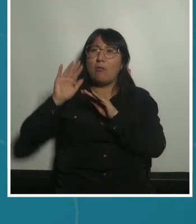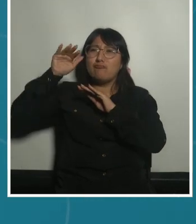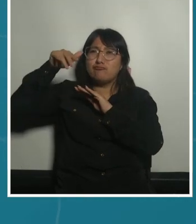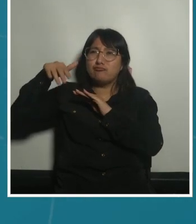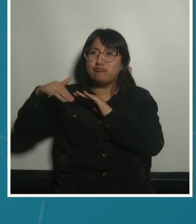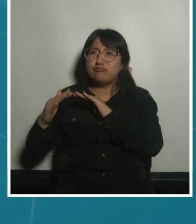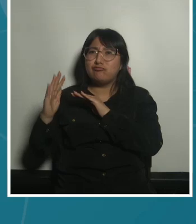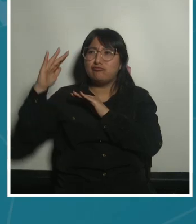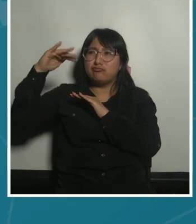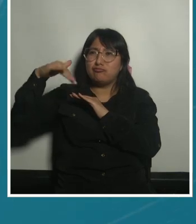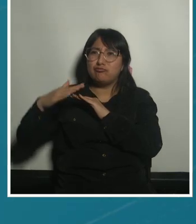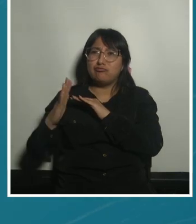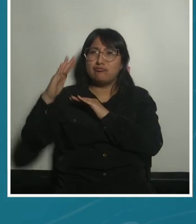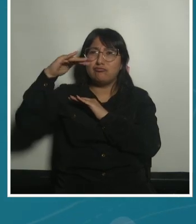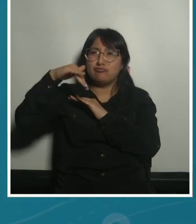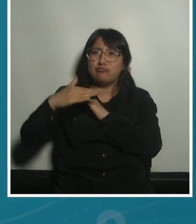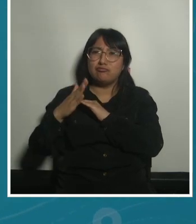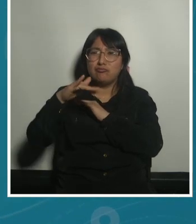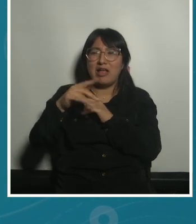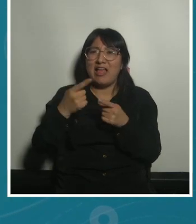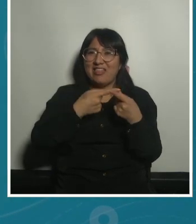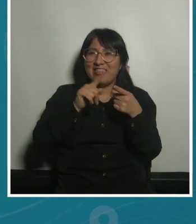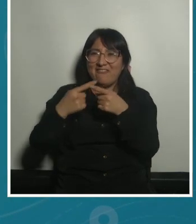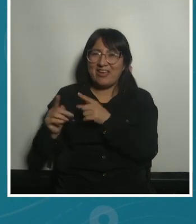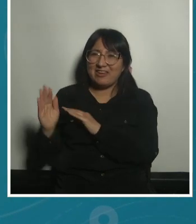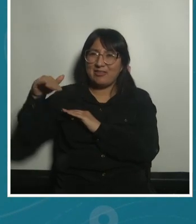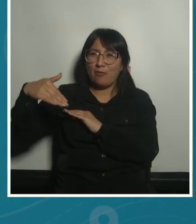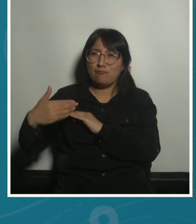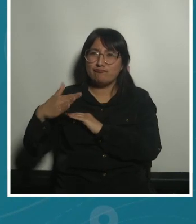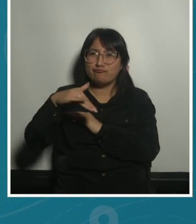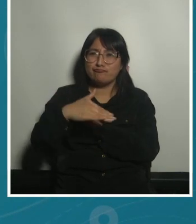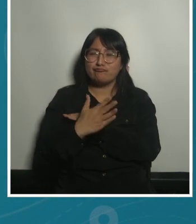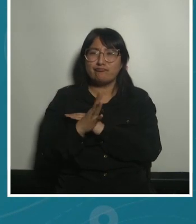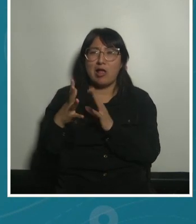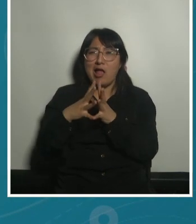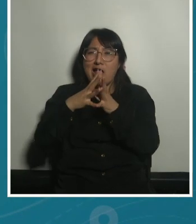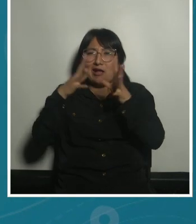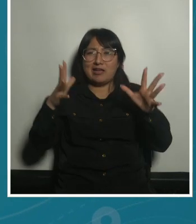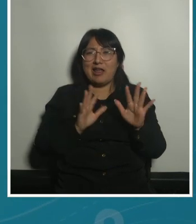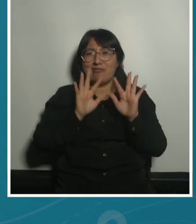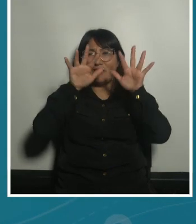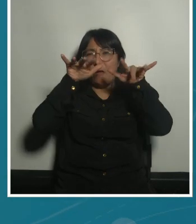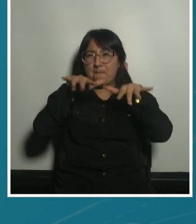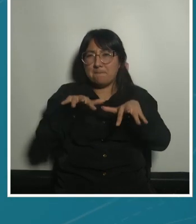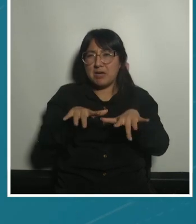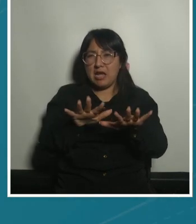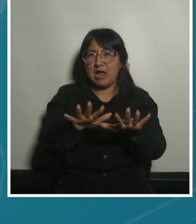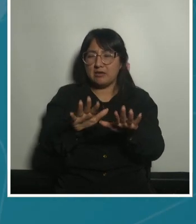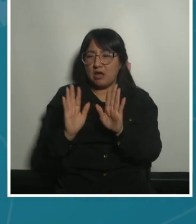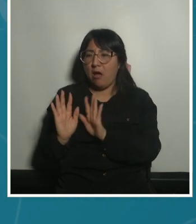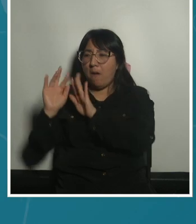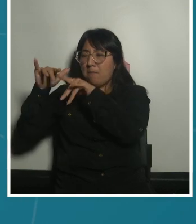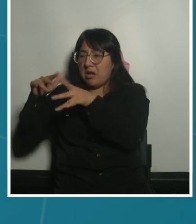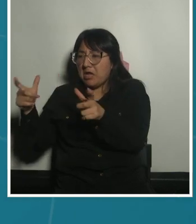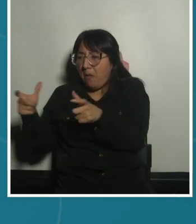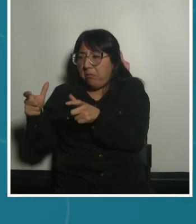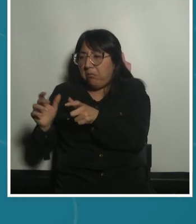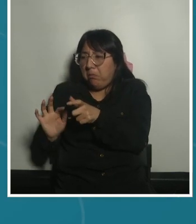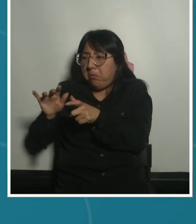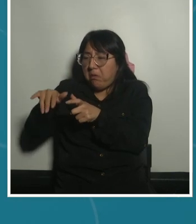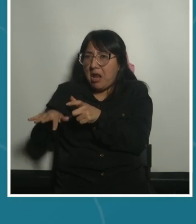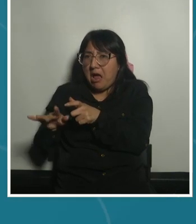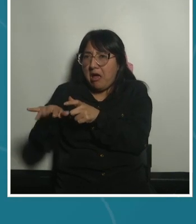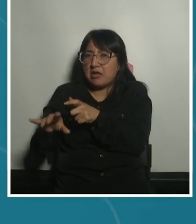tienen distintas formas en planta, que pueden ser grandes playas de ensenada, playas encajadas o playas de